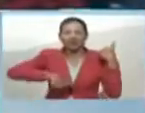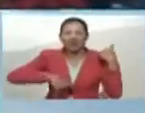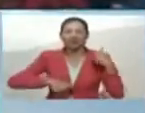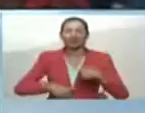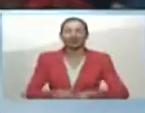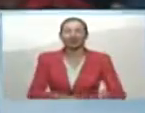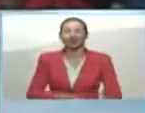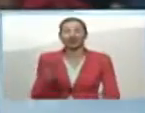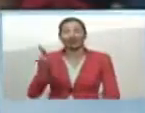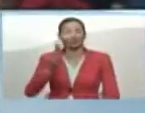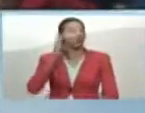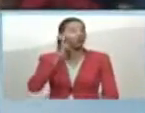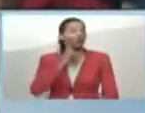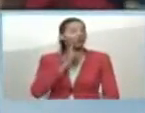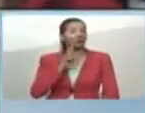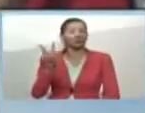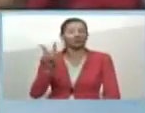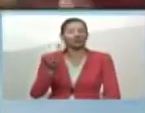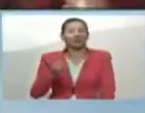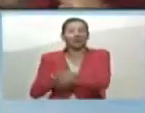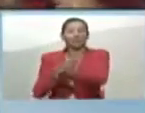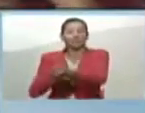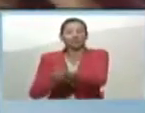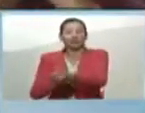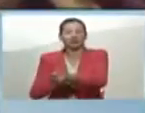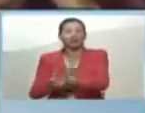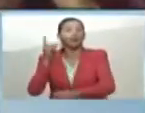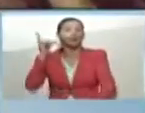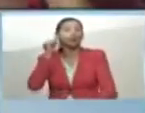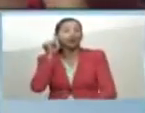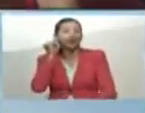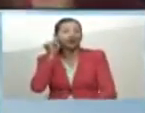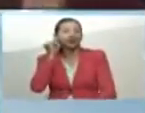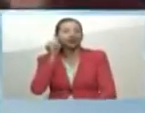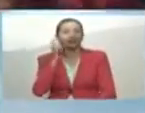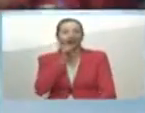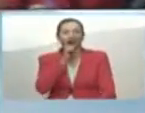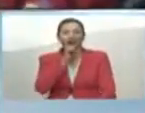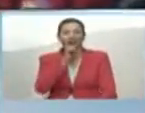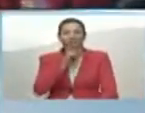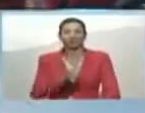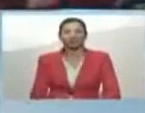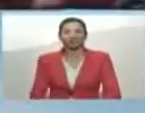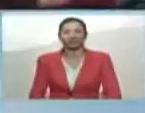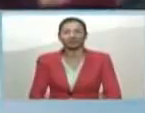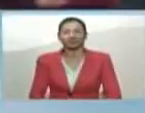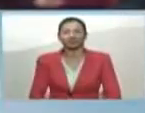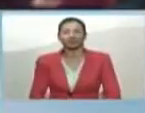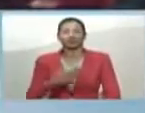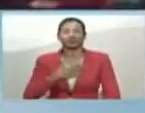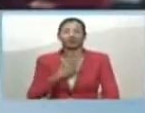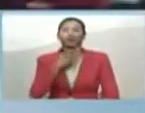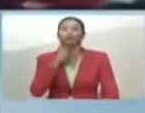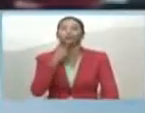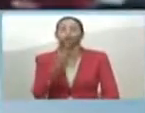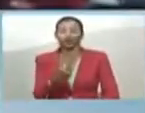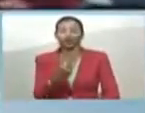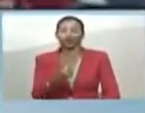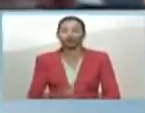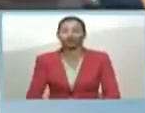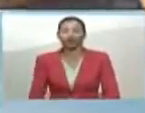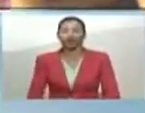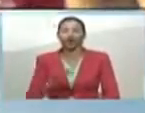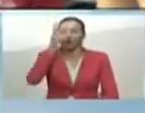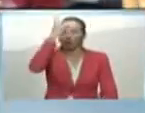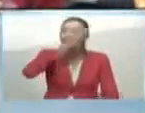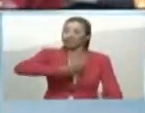de la República, hermano de estas mujeres, Nicolás Maduro, en representación de la vocería del